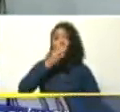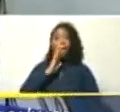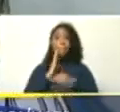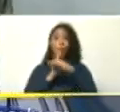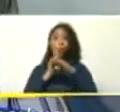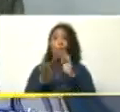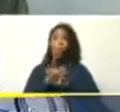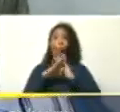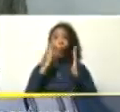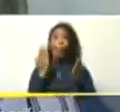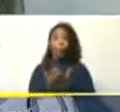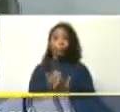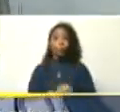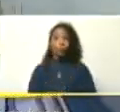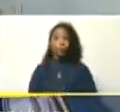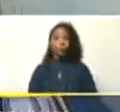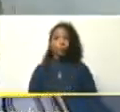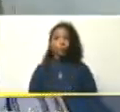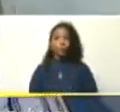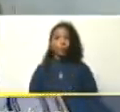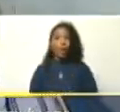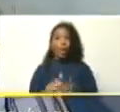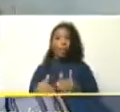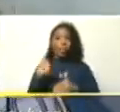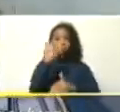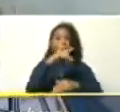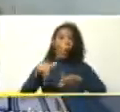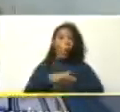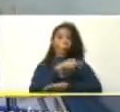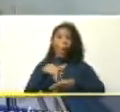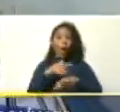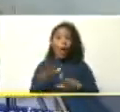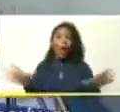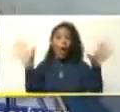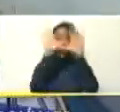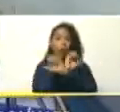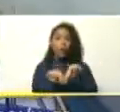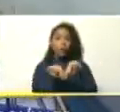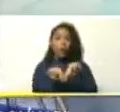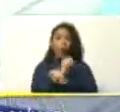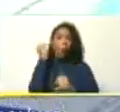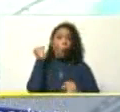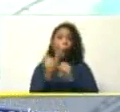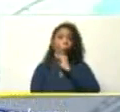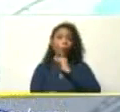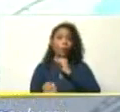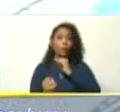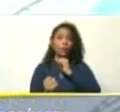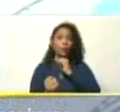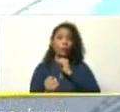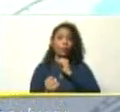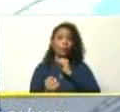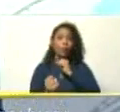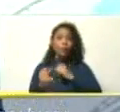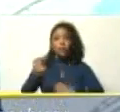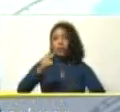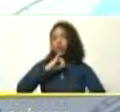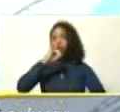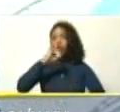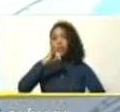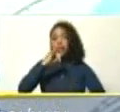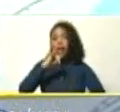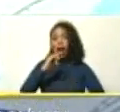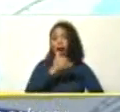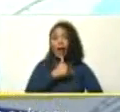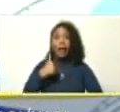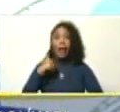mundo. Después tuvo horas estelares en Últimas Noticias. Cuando uno quería